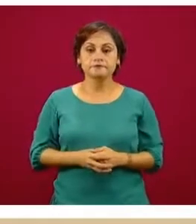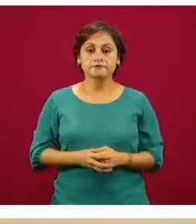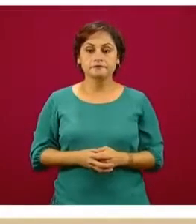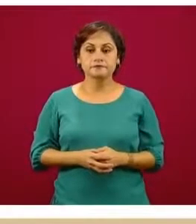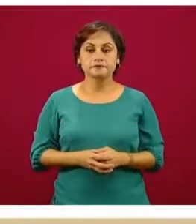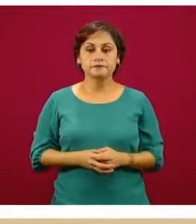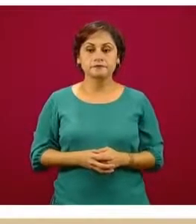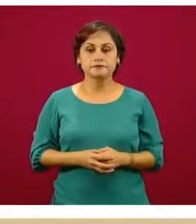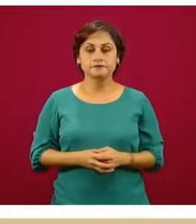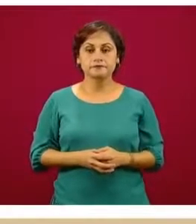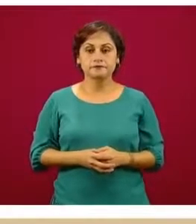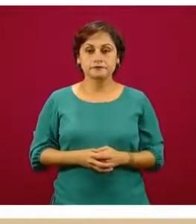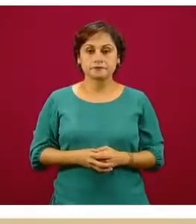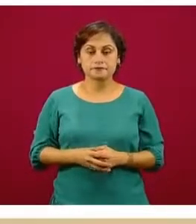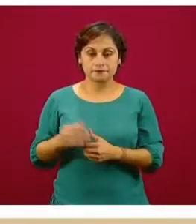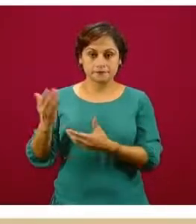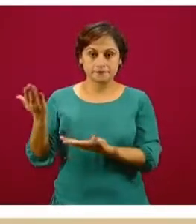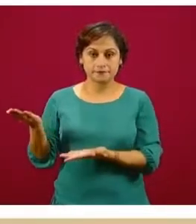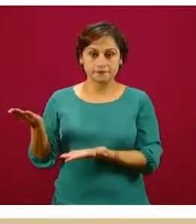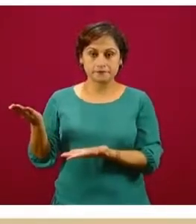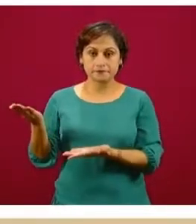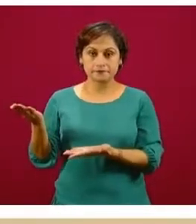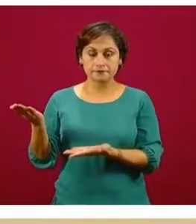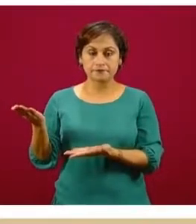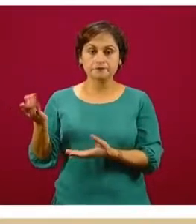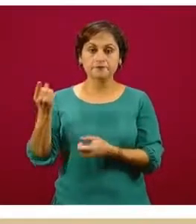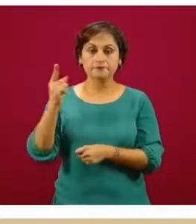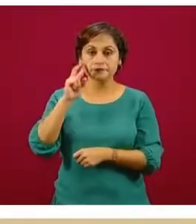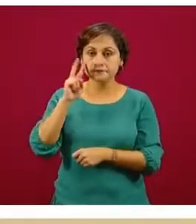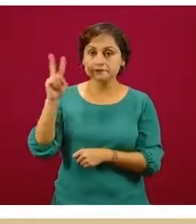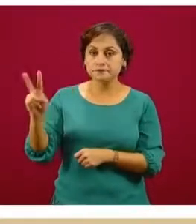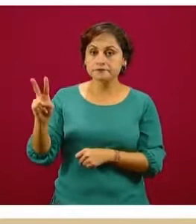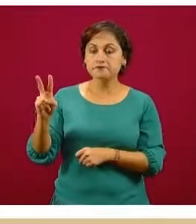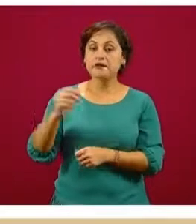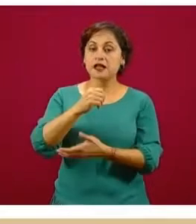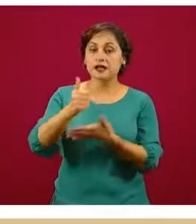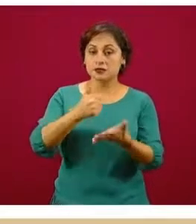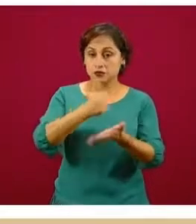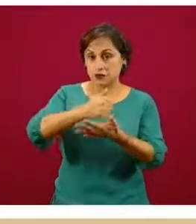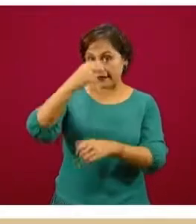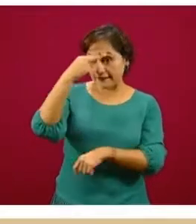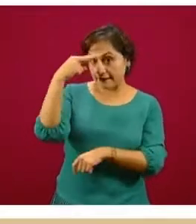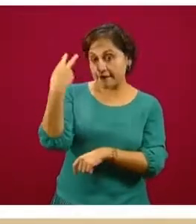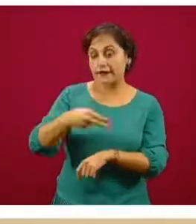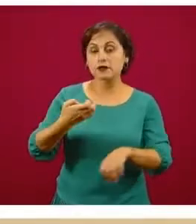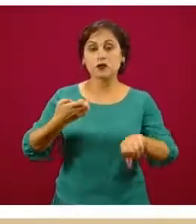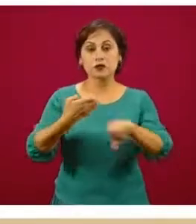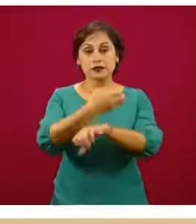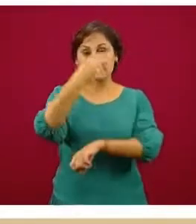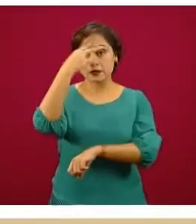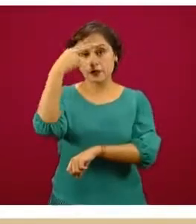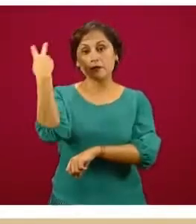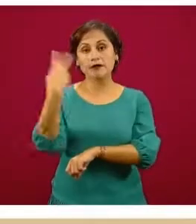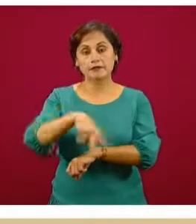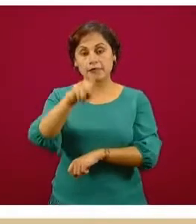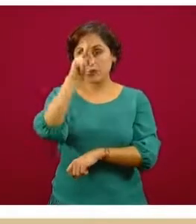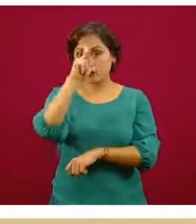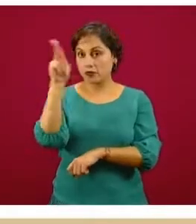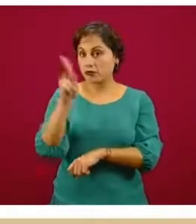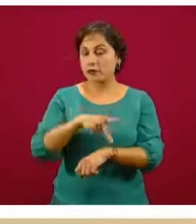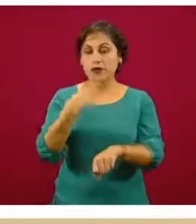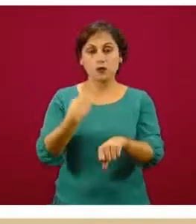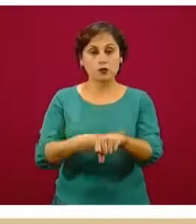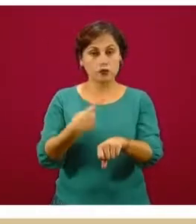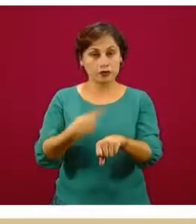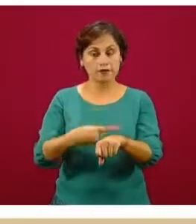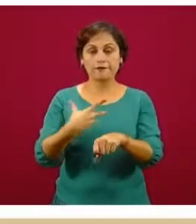son en la siguiente diapositiva, el Valle de México, tanto la Ciudad de México como el Estado de México, las zonas que han contribuido